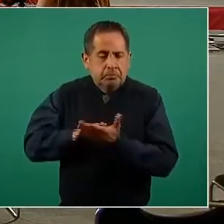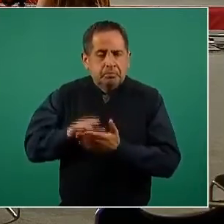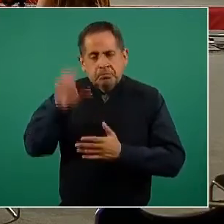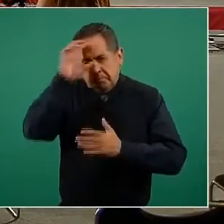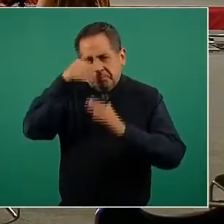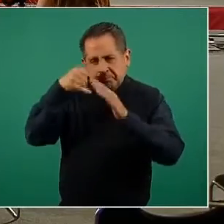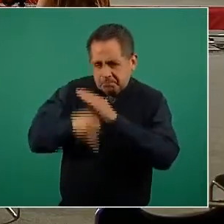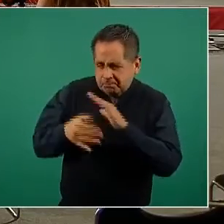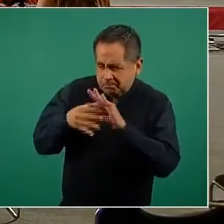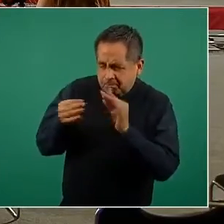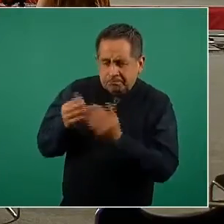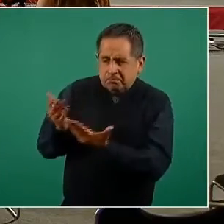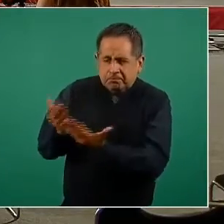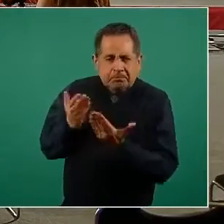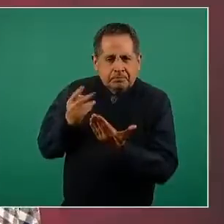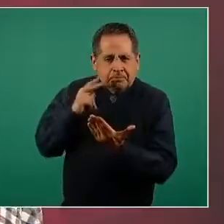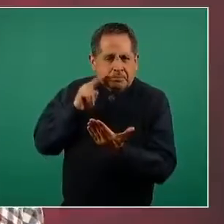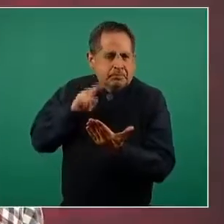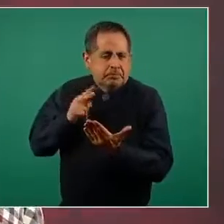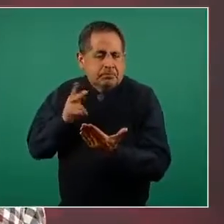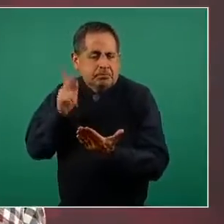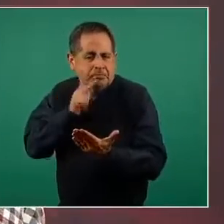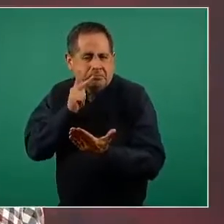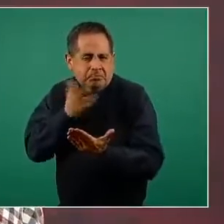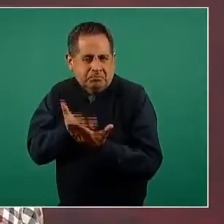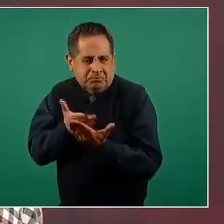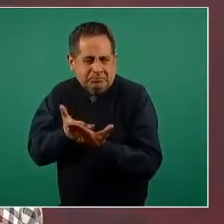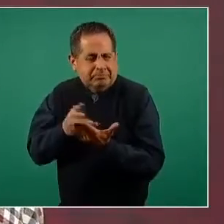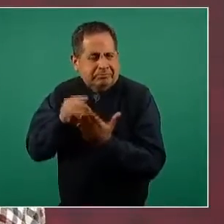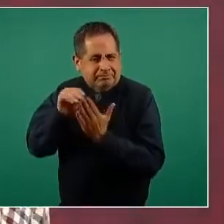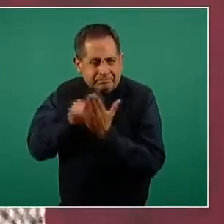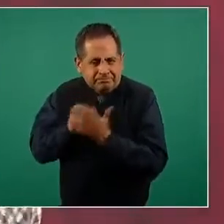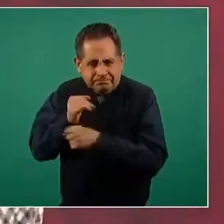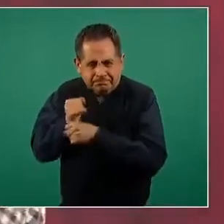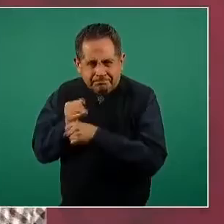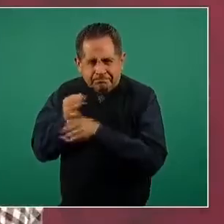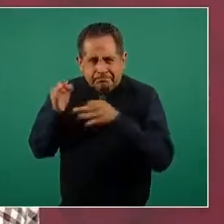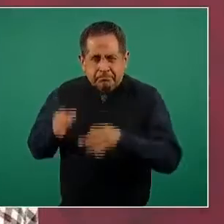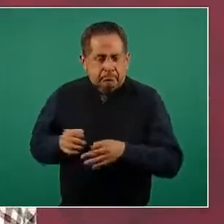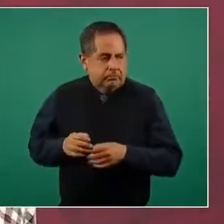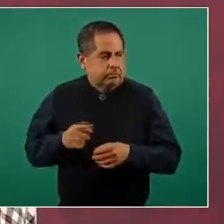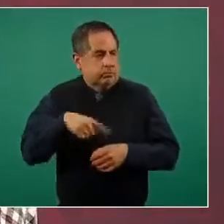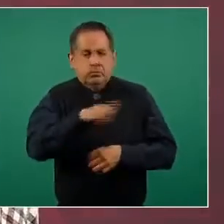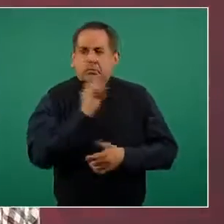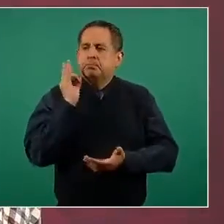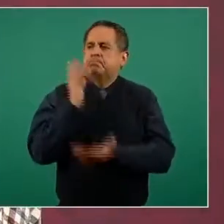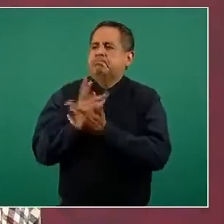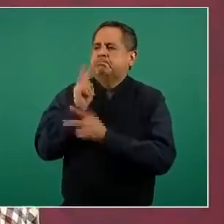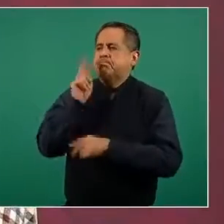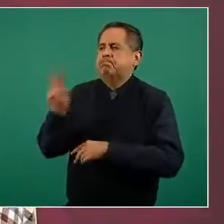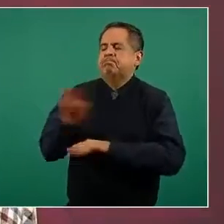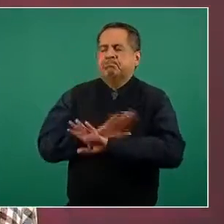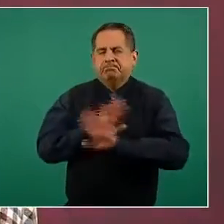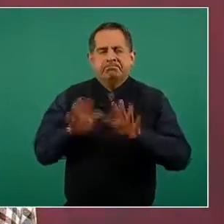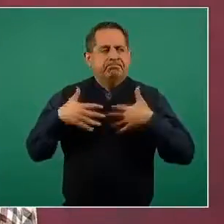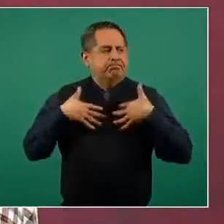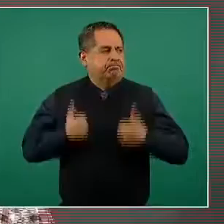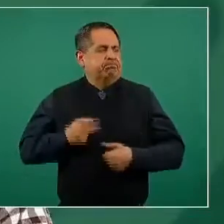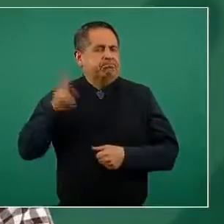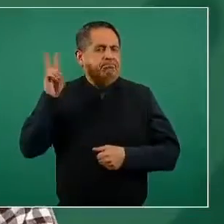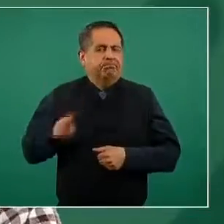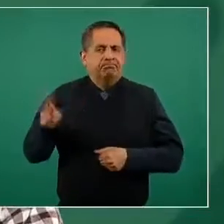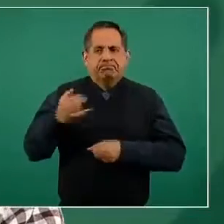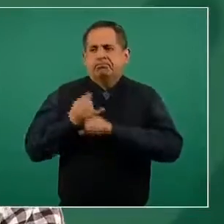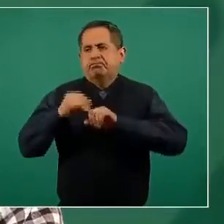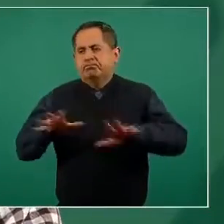presentamos y afortunadamente la mayoría de las personas en el país pronto se pueden dar cuenta cuál es la información científica